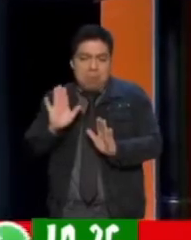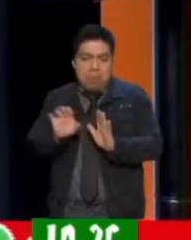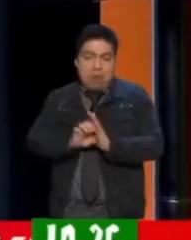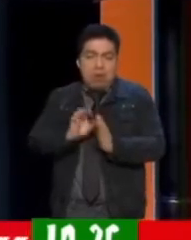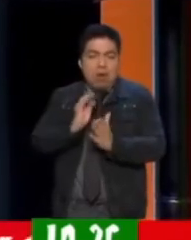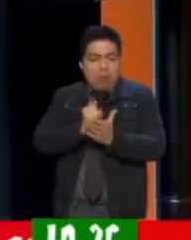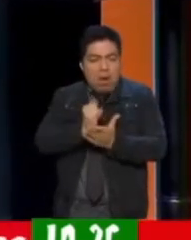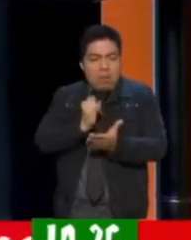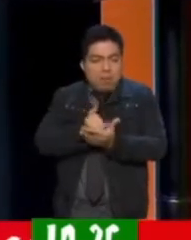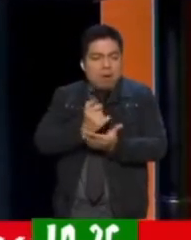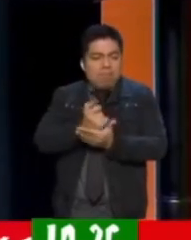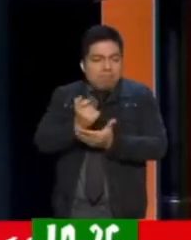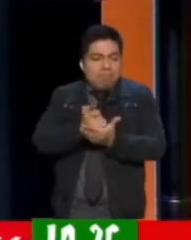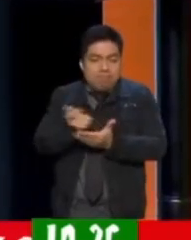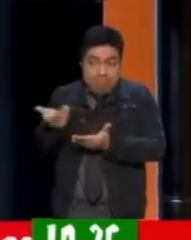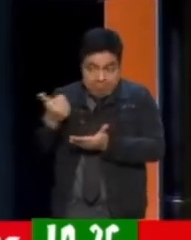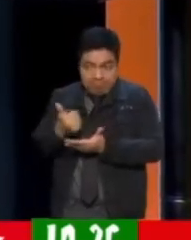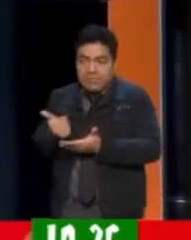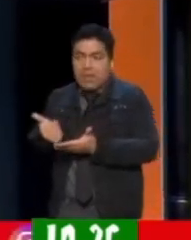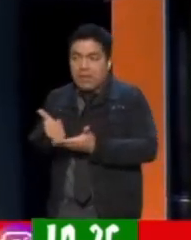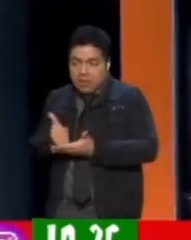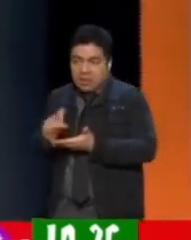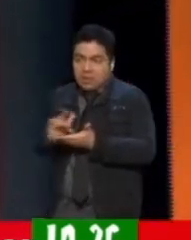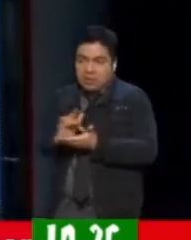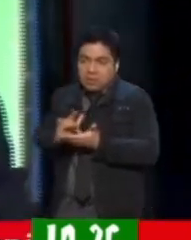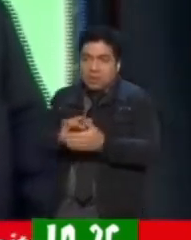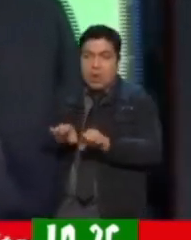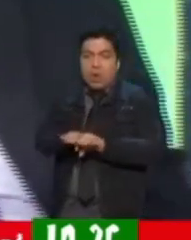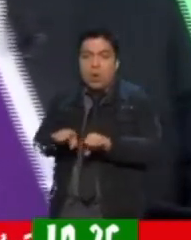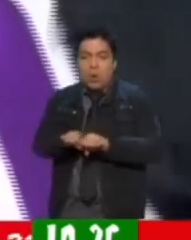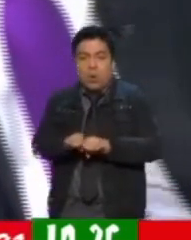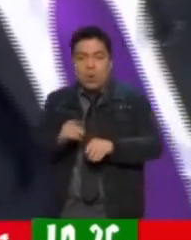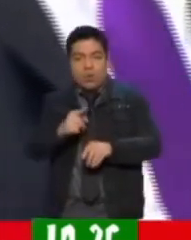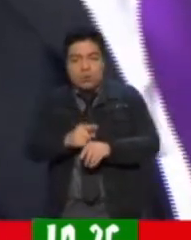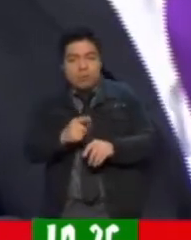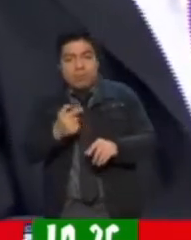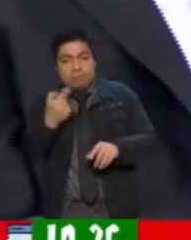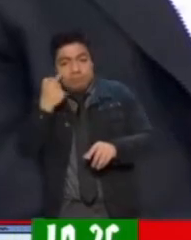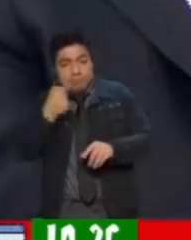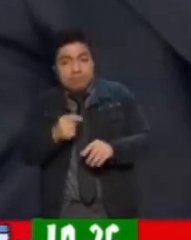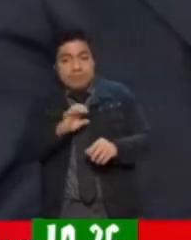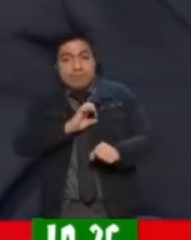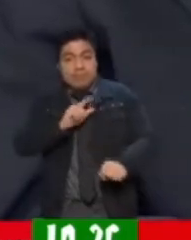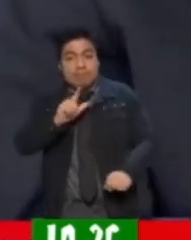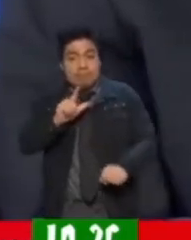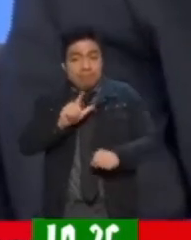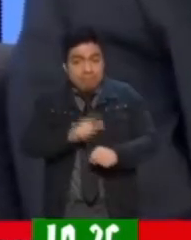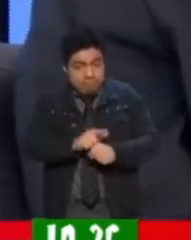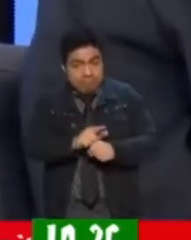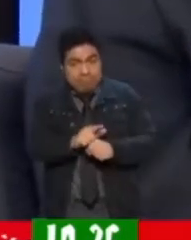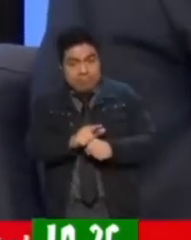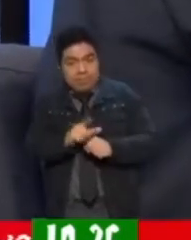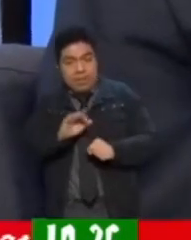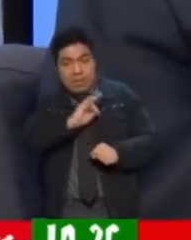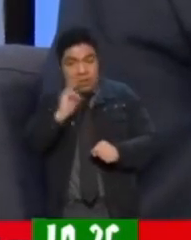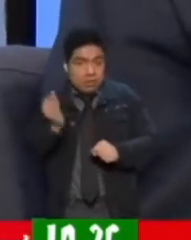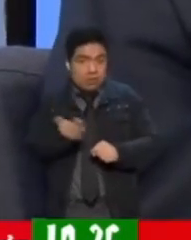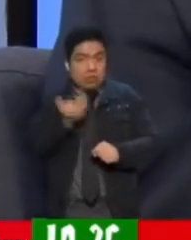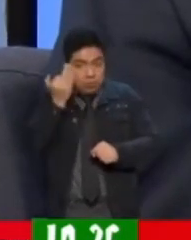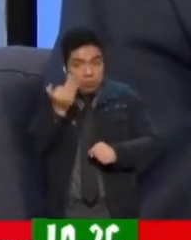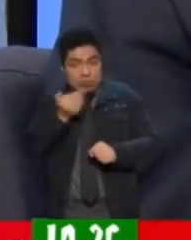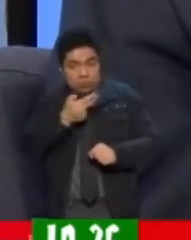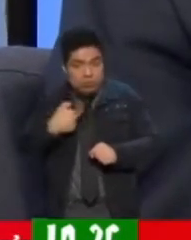¿qué cosas puedo pedir que me ayuden a arreglar? La Procuraduría de Defensa del Contribuyente está especializado en contribuciones federales. Nosotros somos